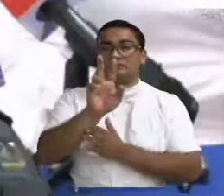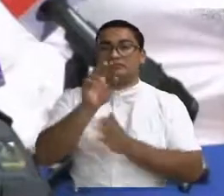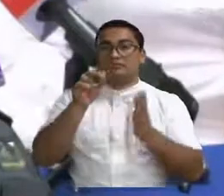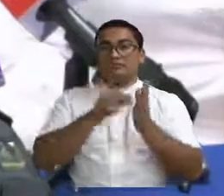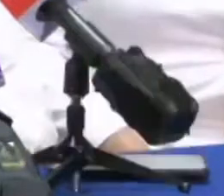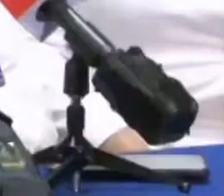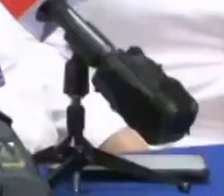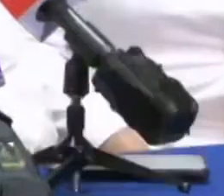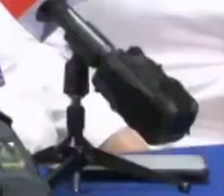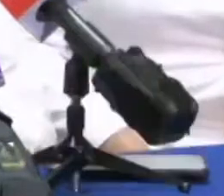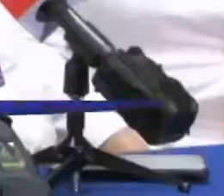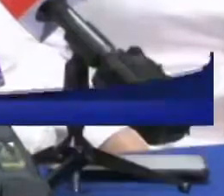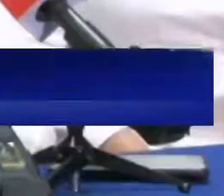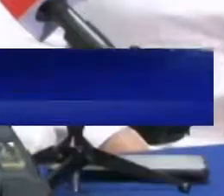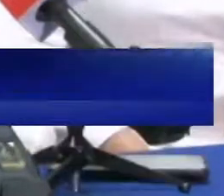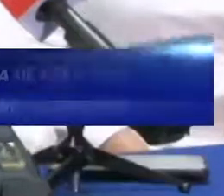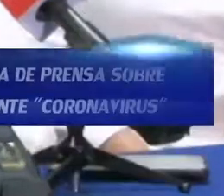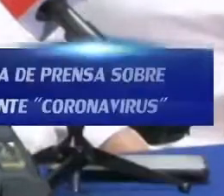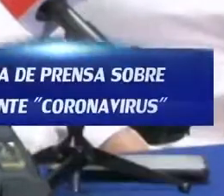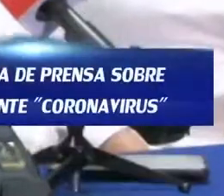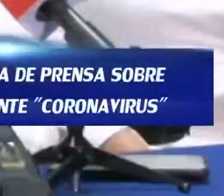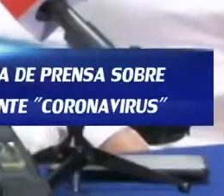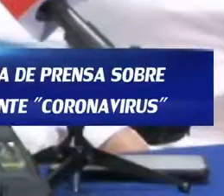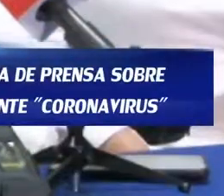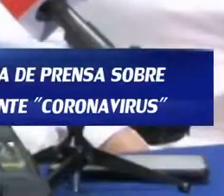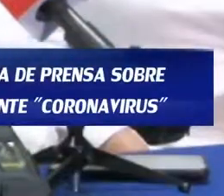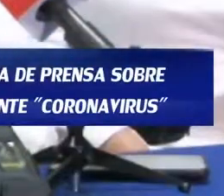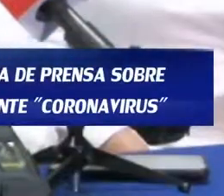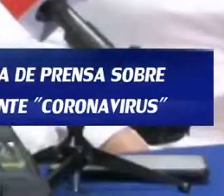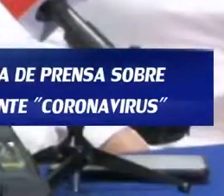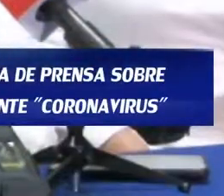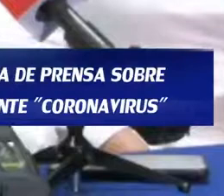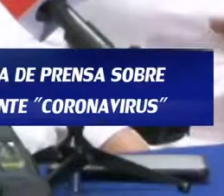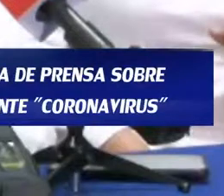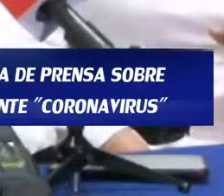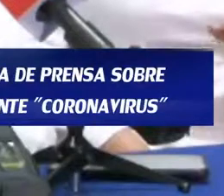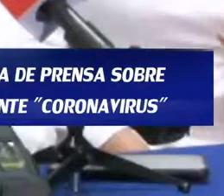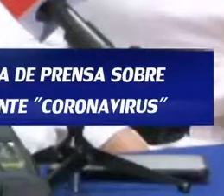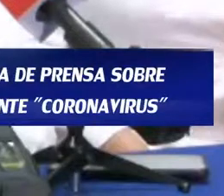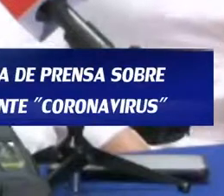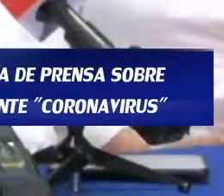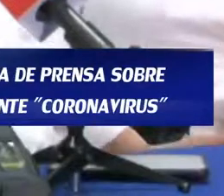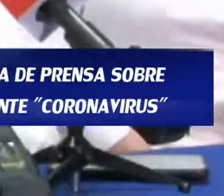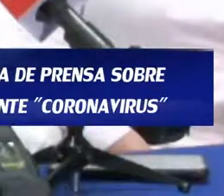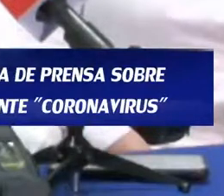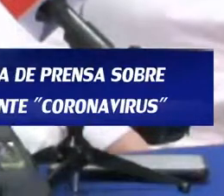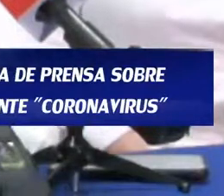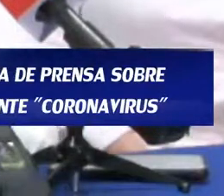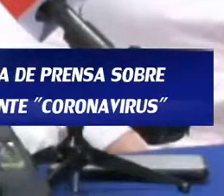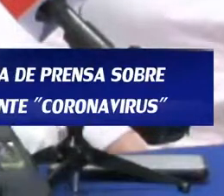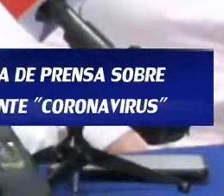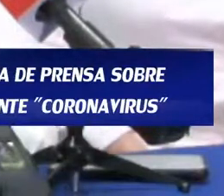casos confirmados y 52 fallecidos. De estos 2.014 casos confirmados,